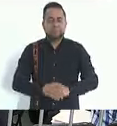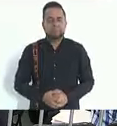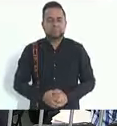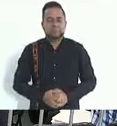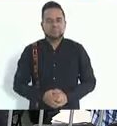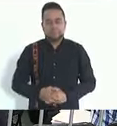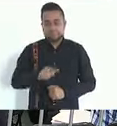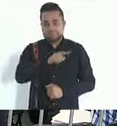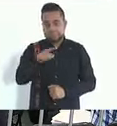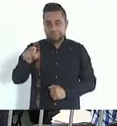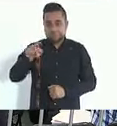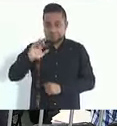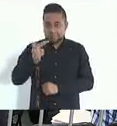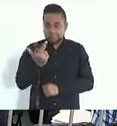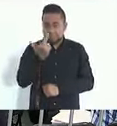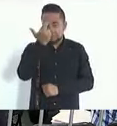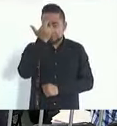acuérdense que